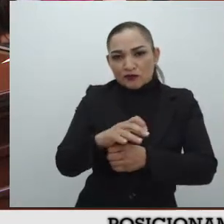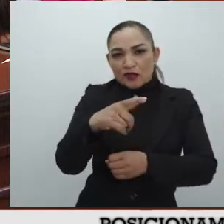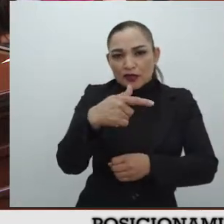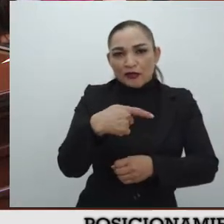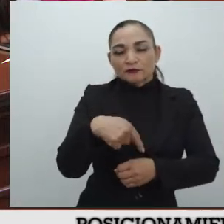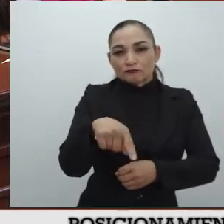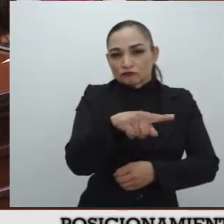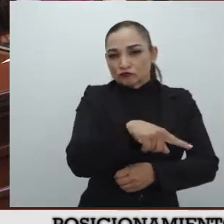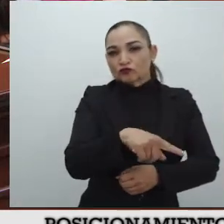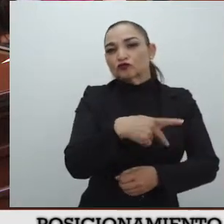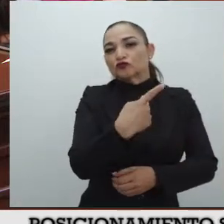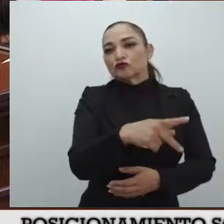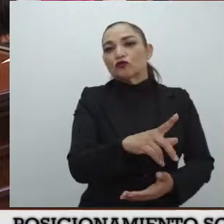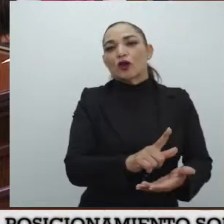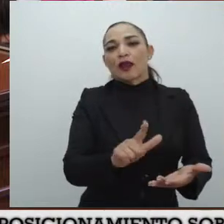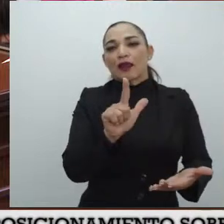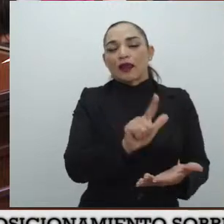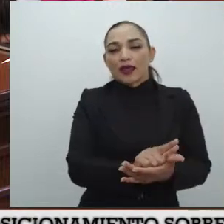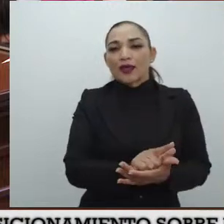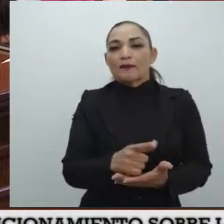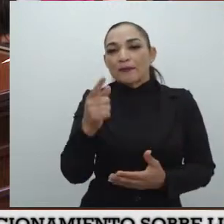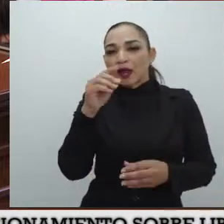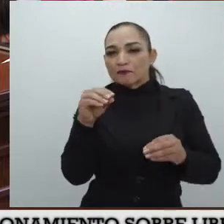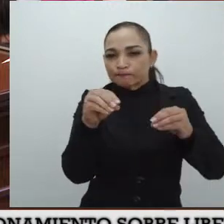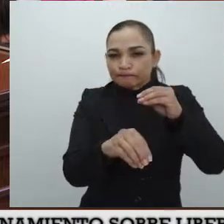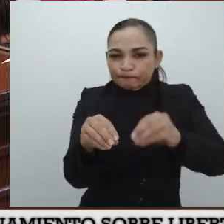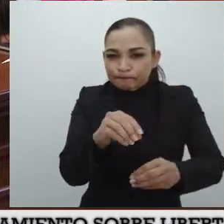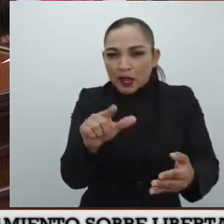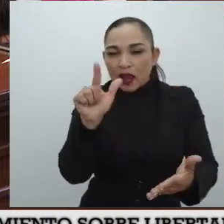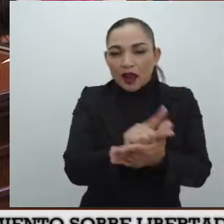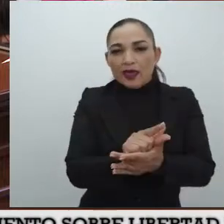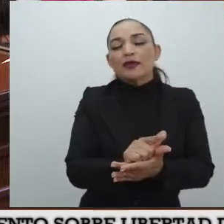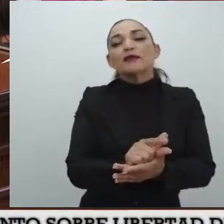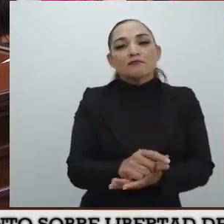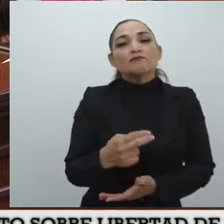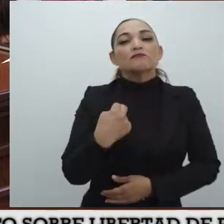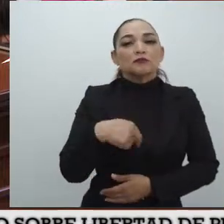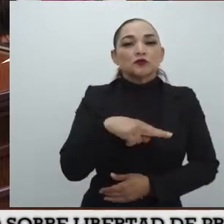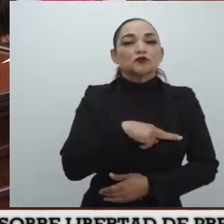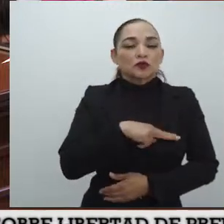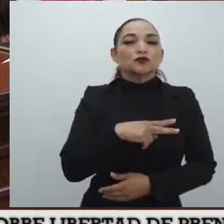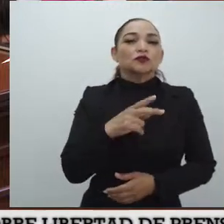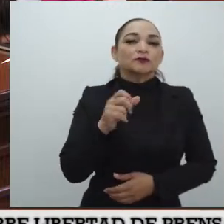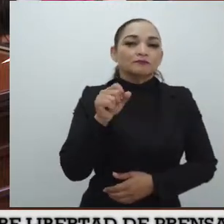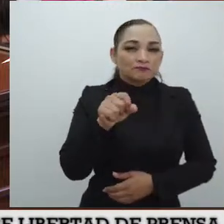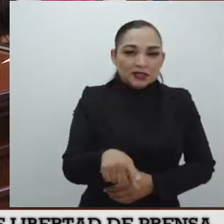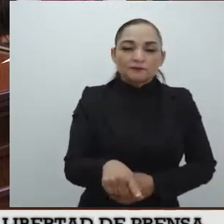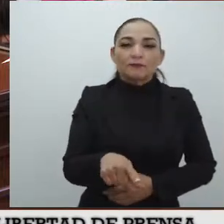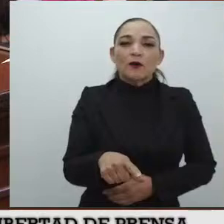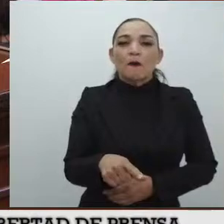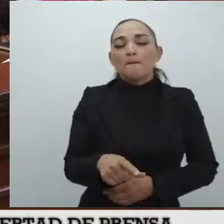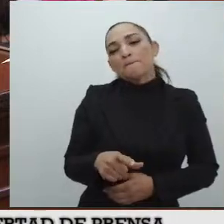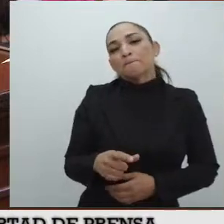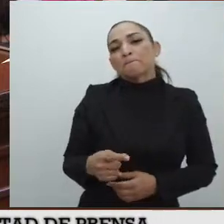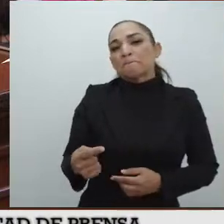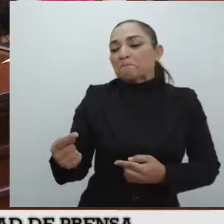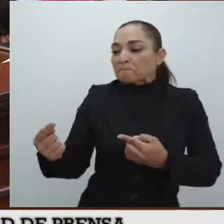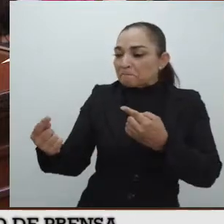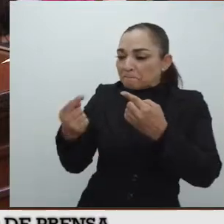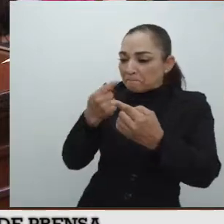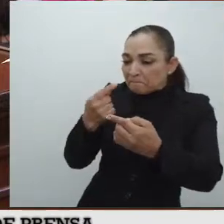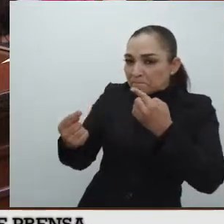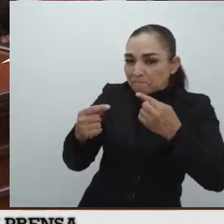su ley, esta ley de todos nosotros. poner en la mesa por primera